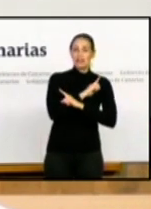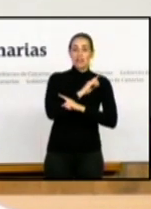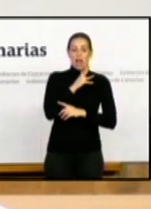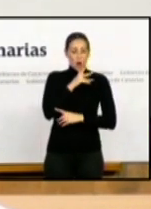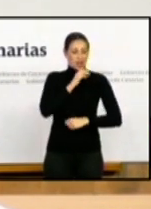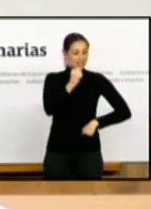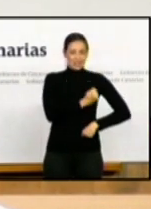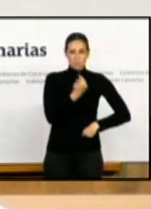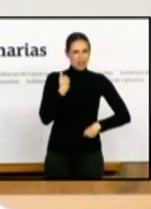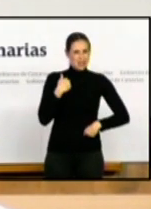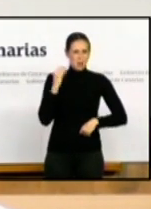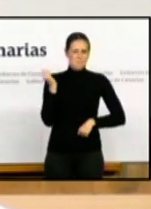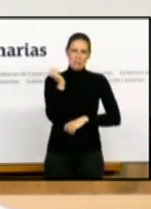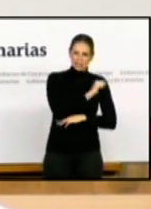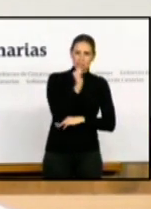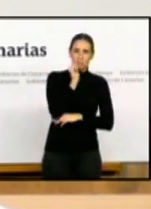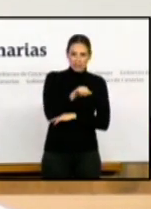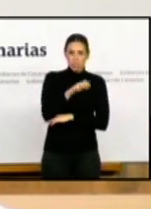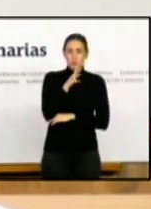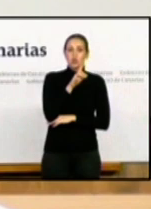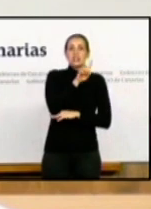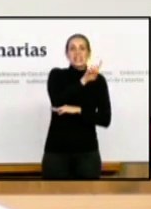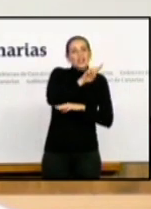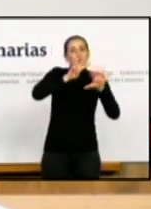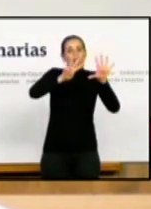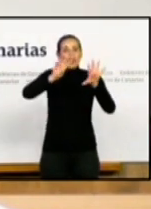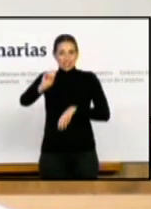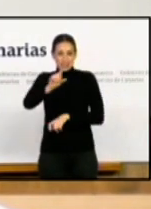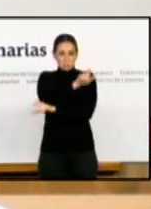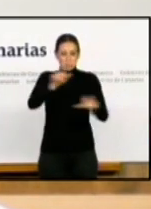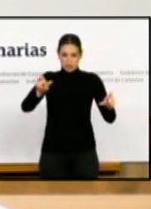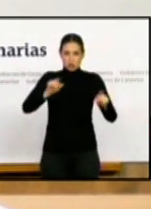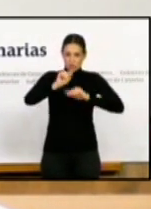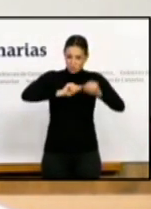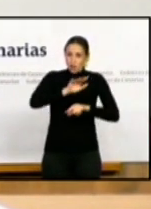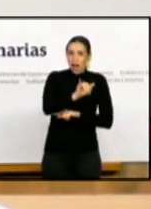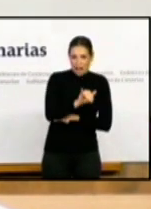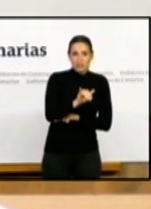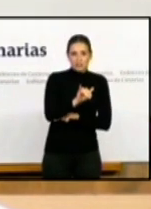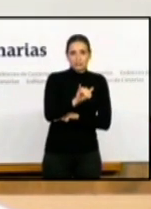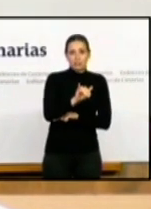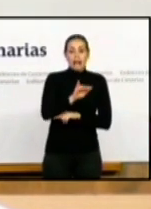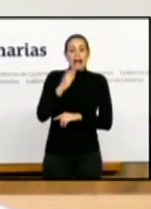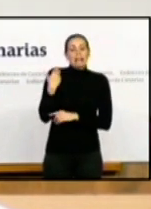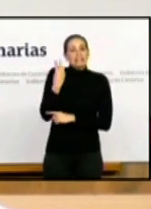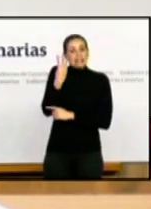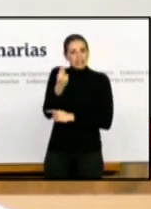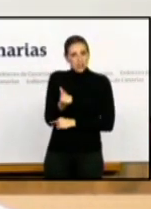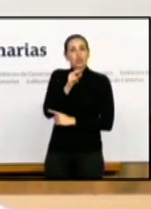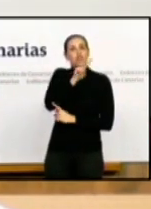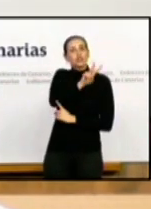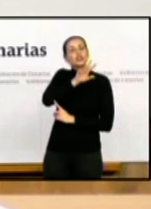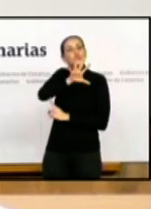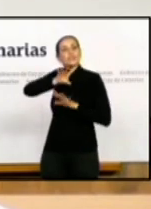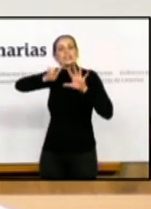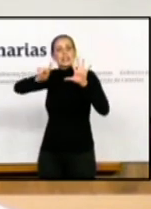ha superado los 180 casos en varias ocasiones, llegando hace tres días a 256